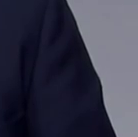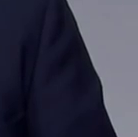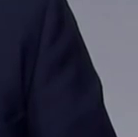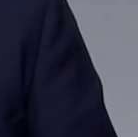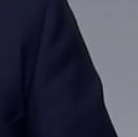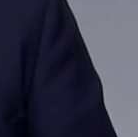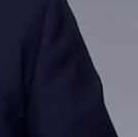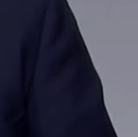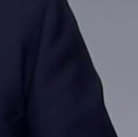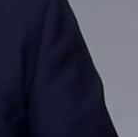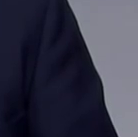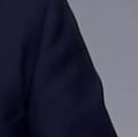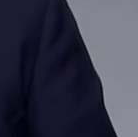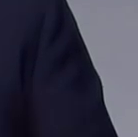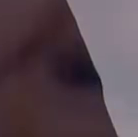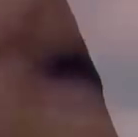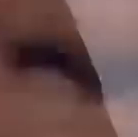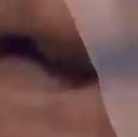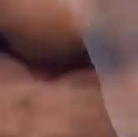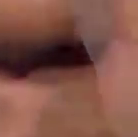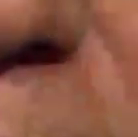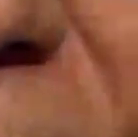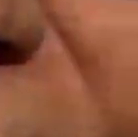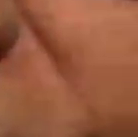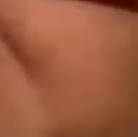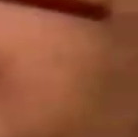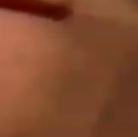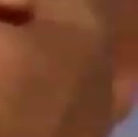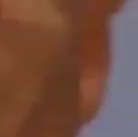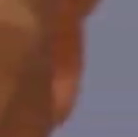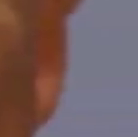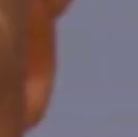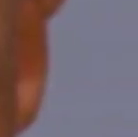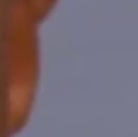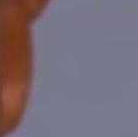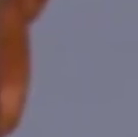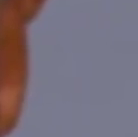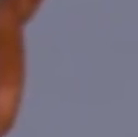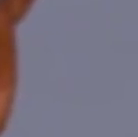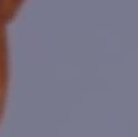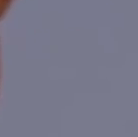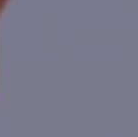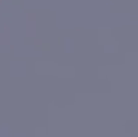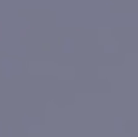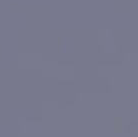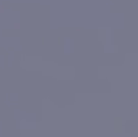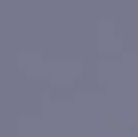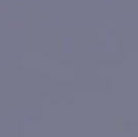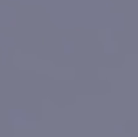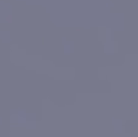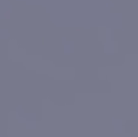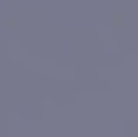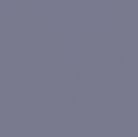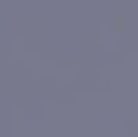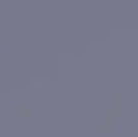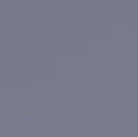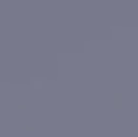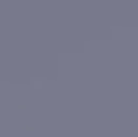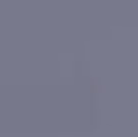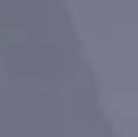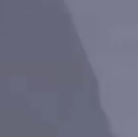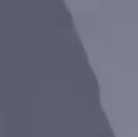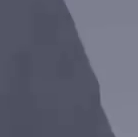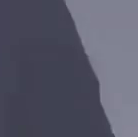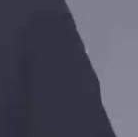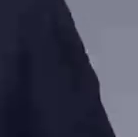que la imaginación concibe, desde hospitales y grandes carreteras que en su mayoría